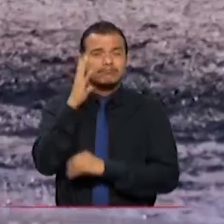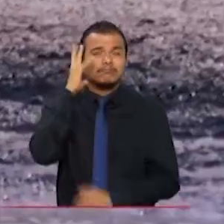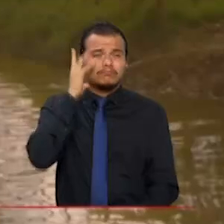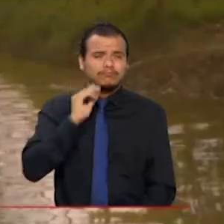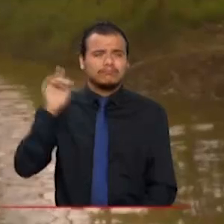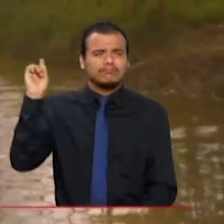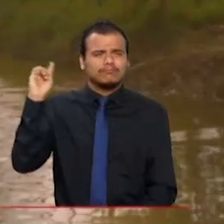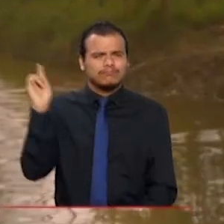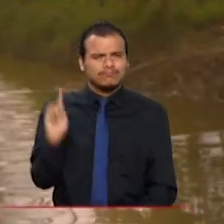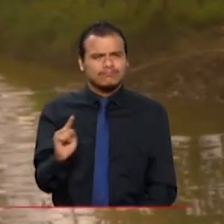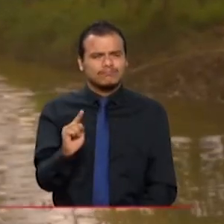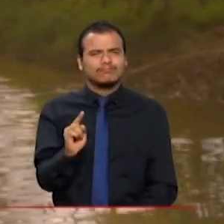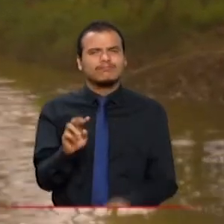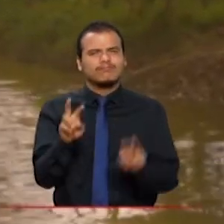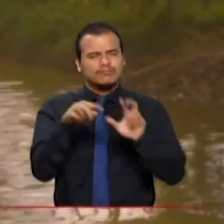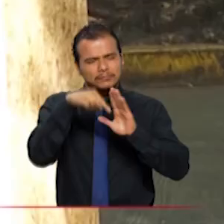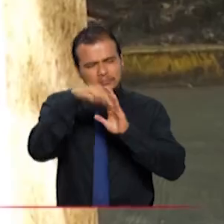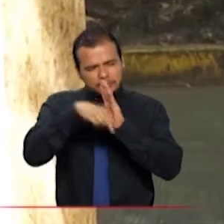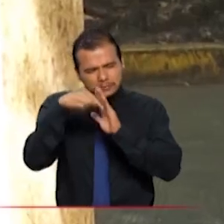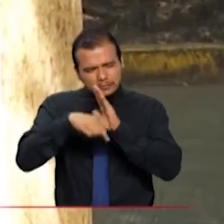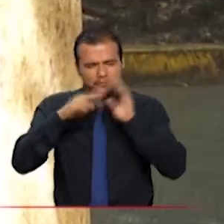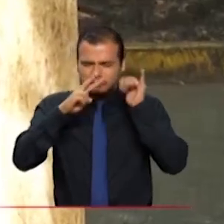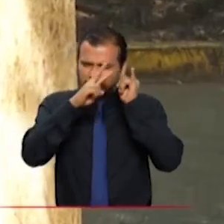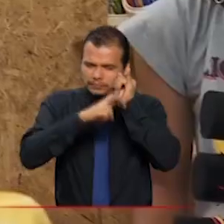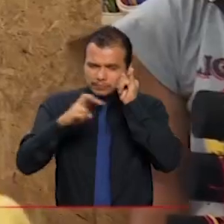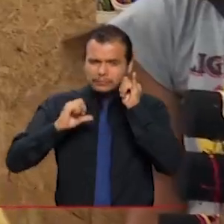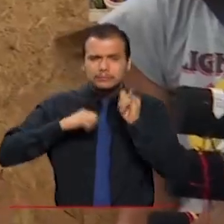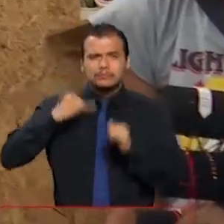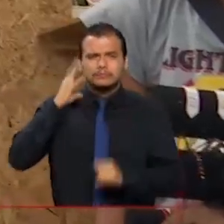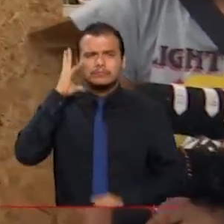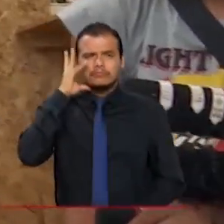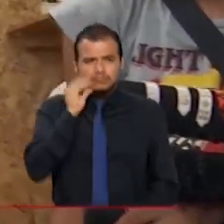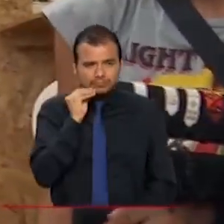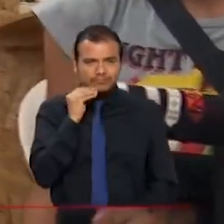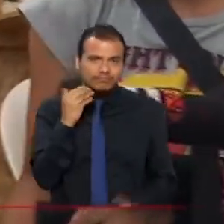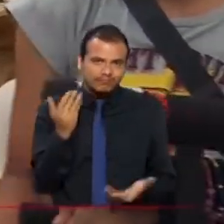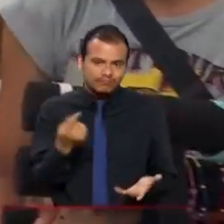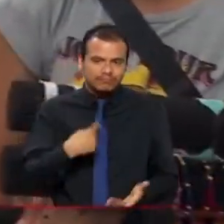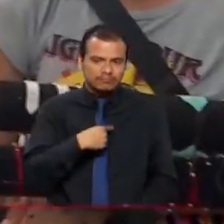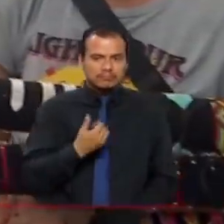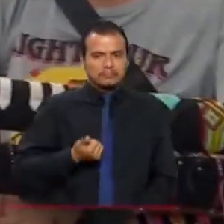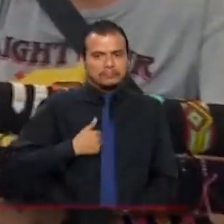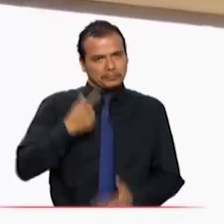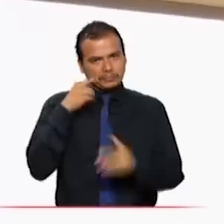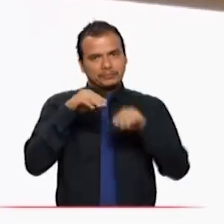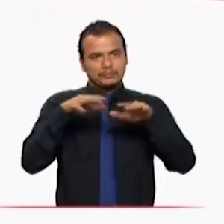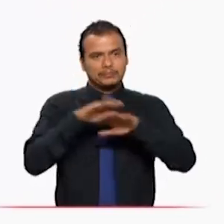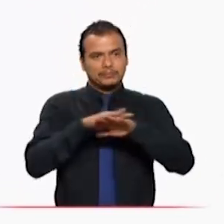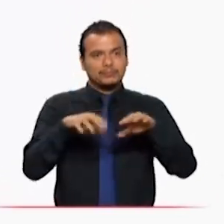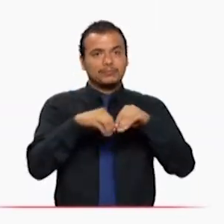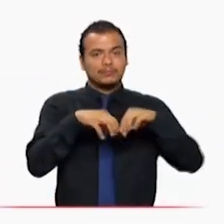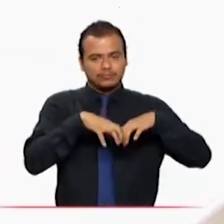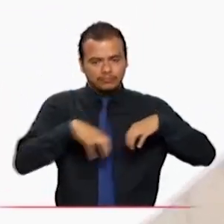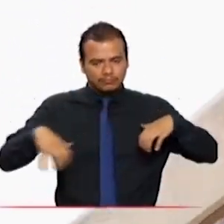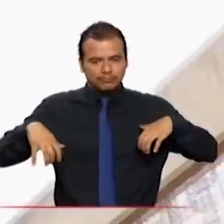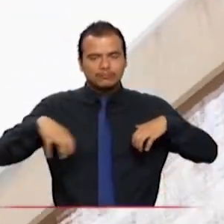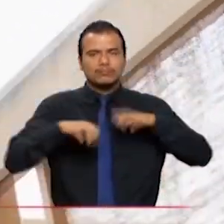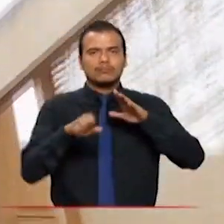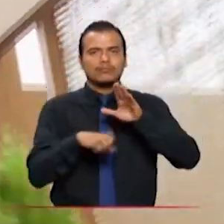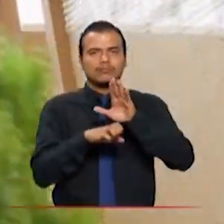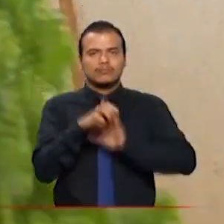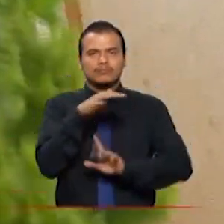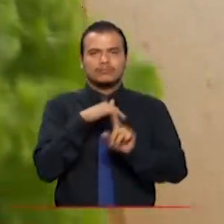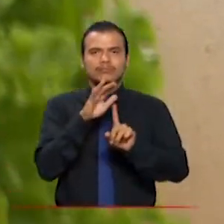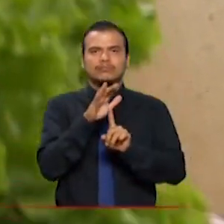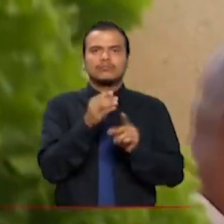ver reflejado en ese Plan Nacional de Biodiversidad. De cara a la COP16 se anunció una exhibición de 600 negocios verdes en la plazoleta de San Francisco de